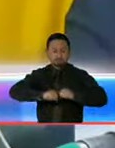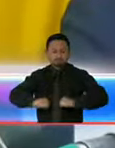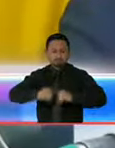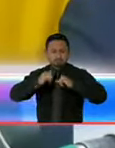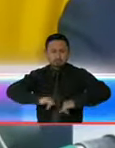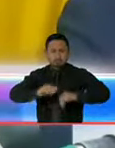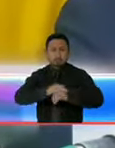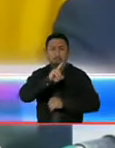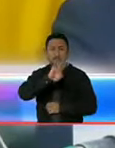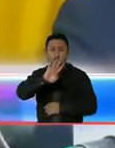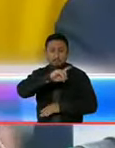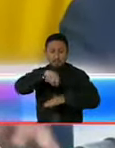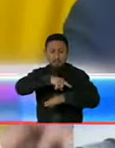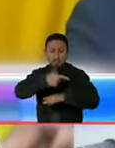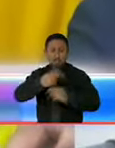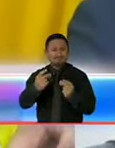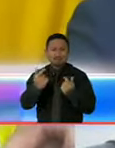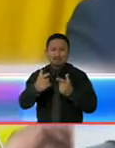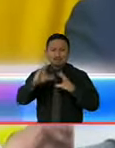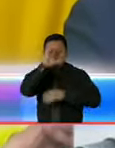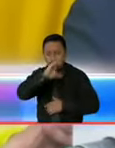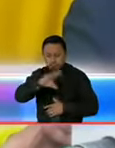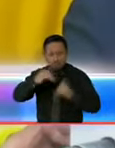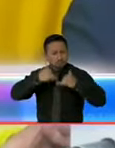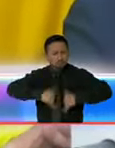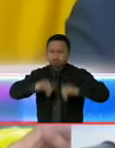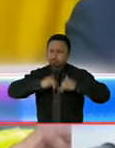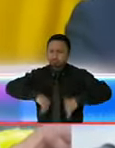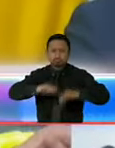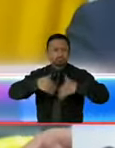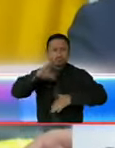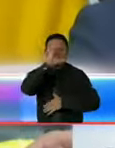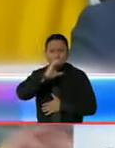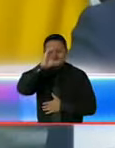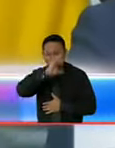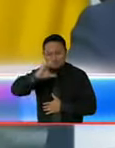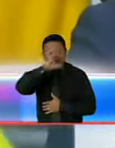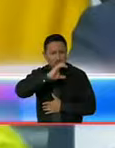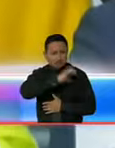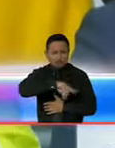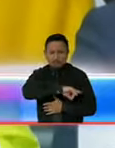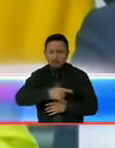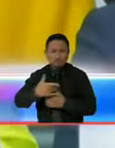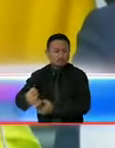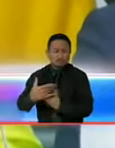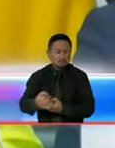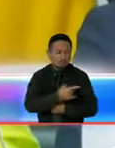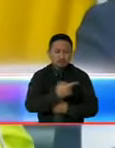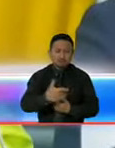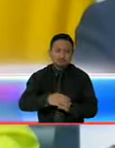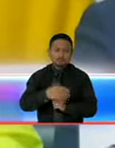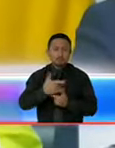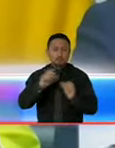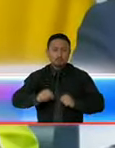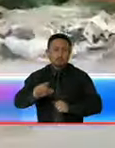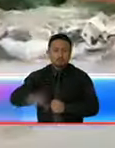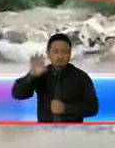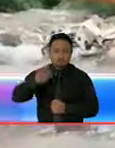Las 24 horas permanecieron de manera permanente buscando información que nos lleve a